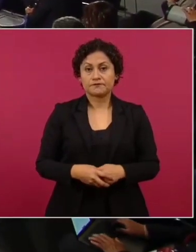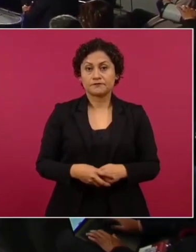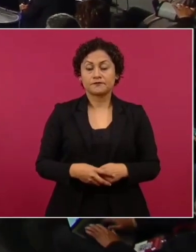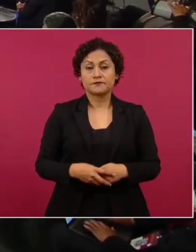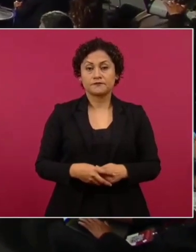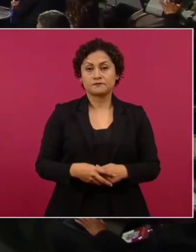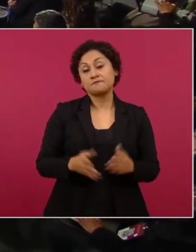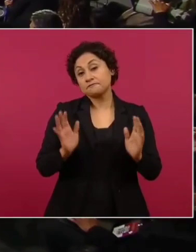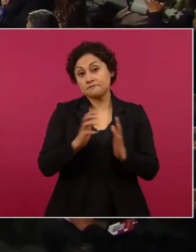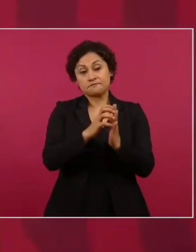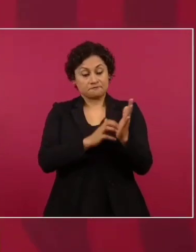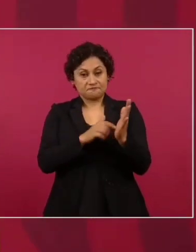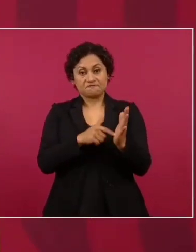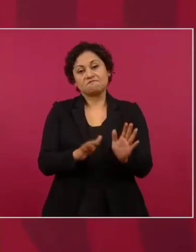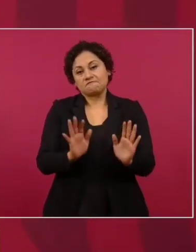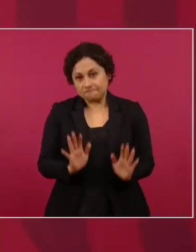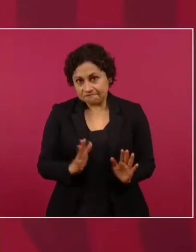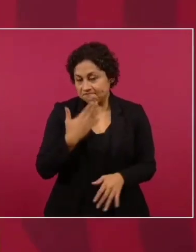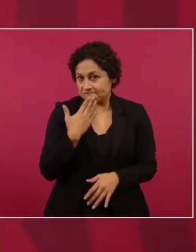Algo es algo.